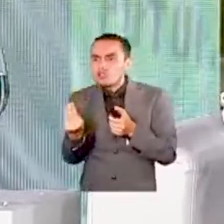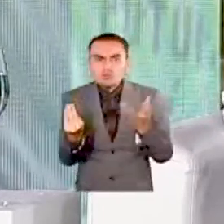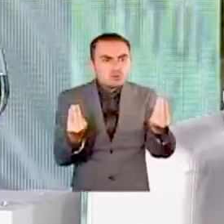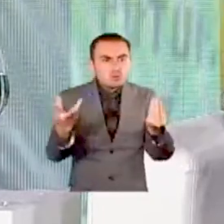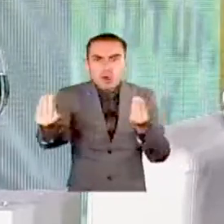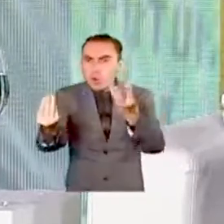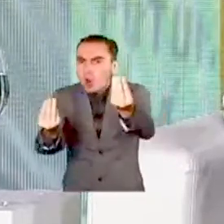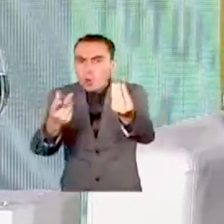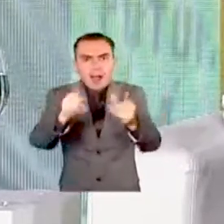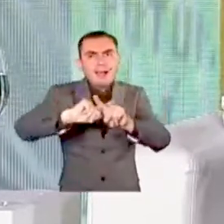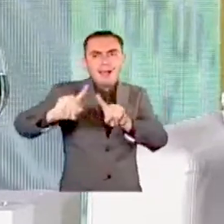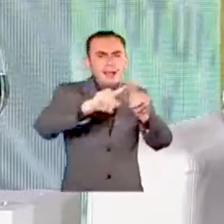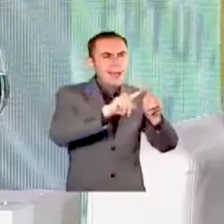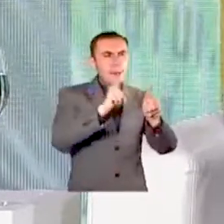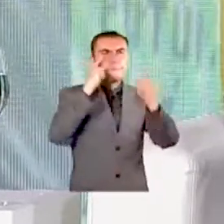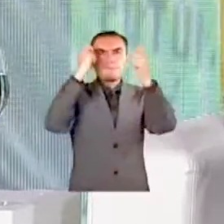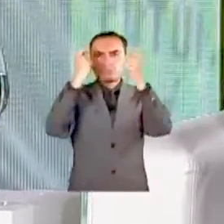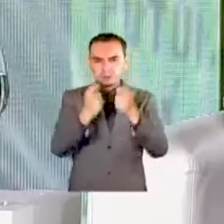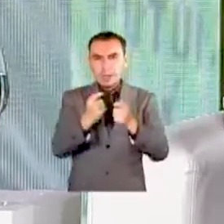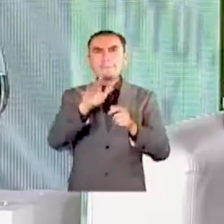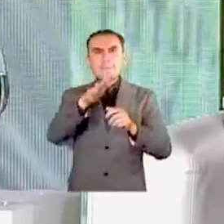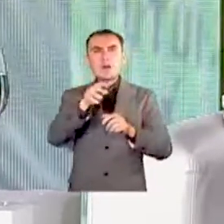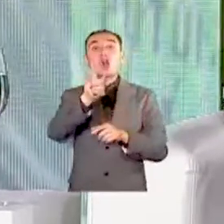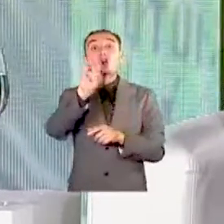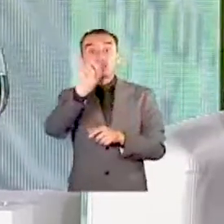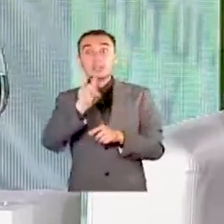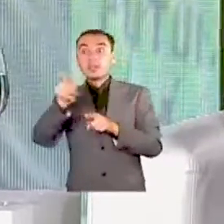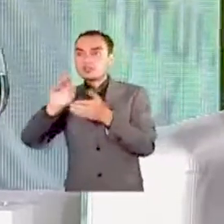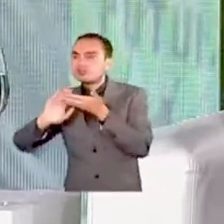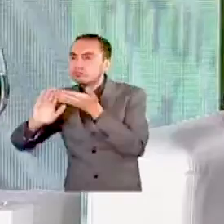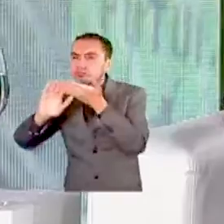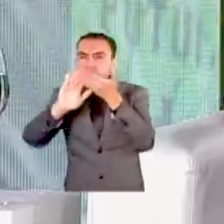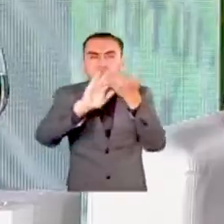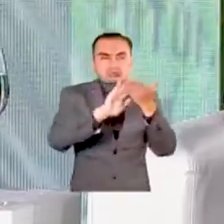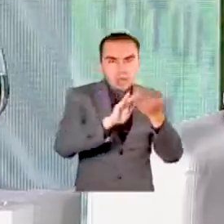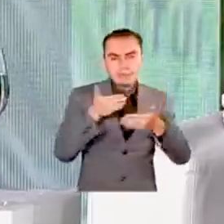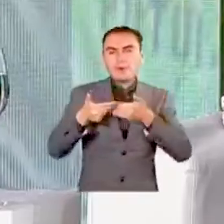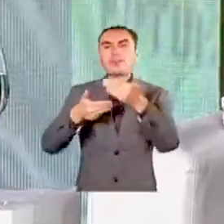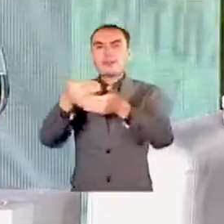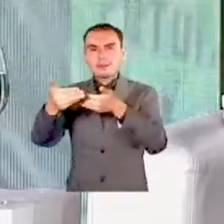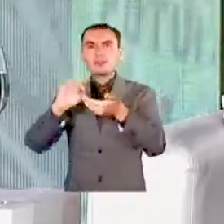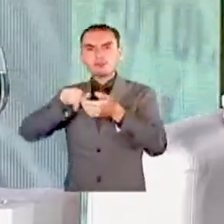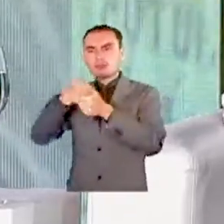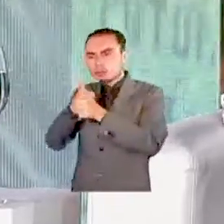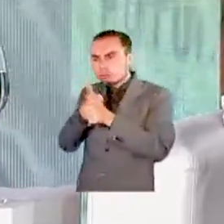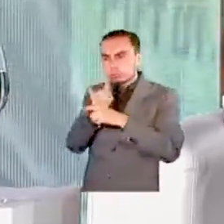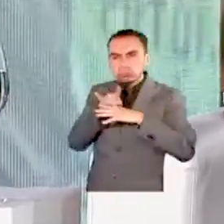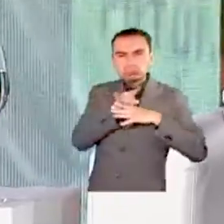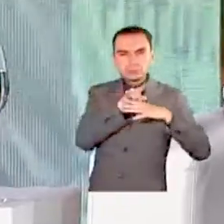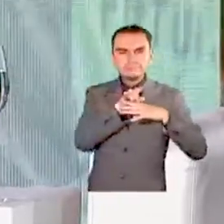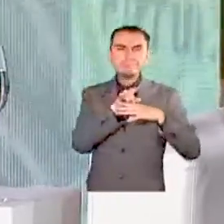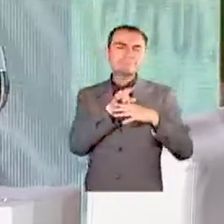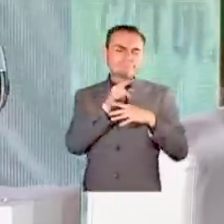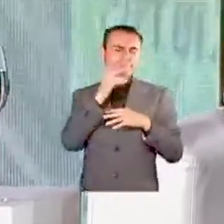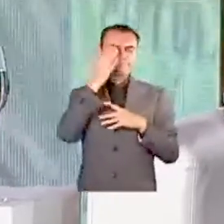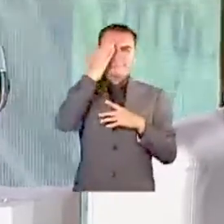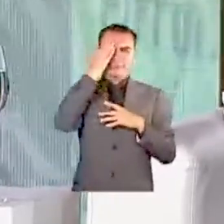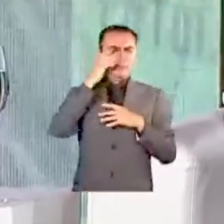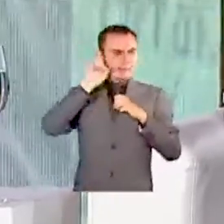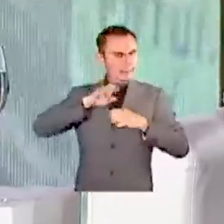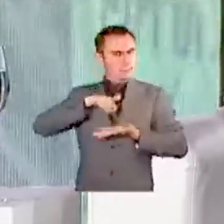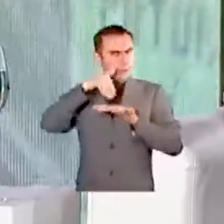comunidades que están en ese proceso de reparación. Por supuesto que debe fortalecerse aún más